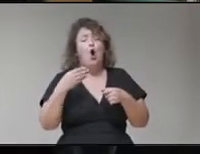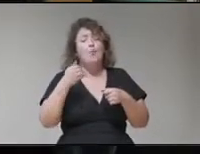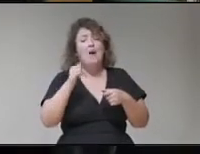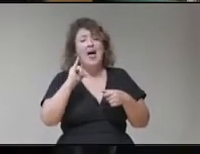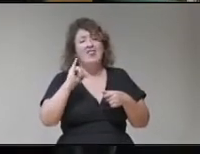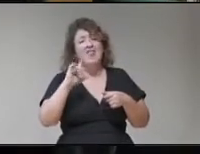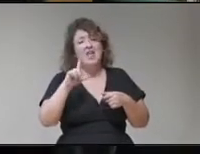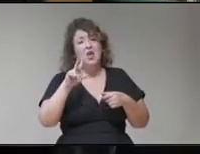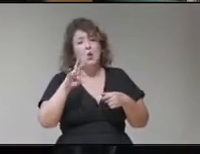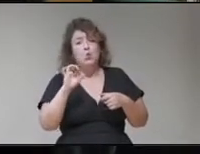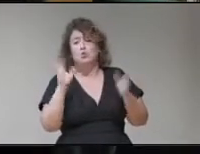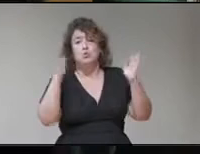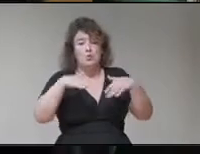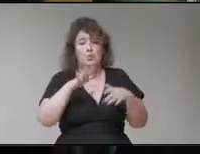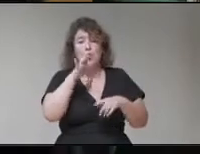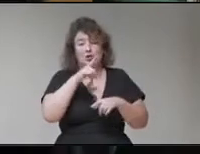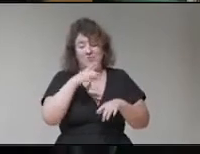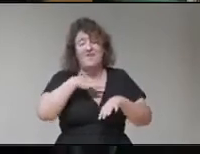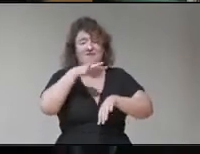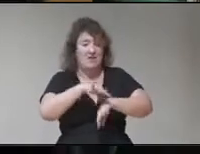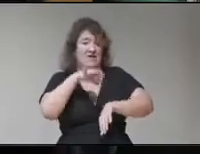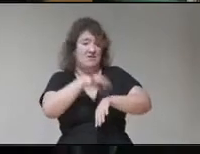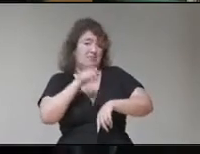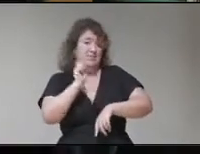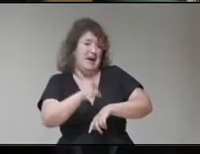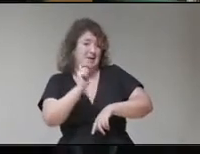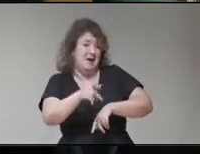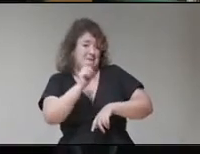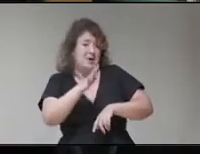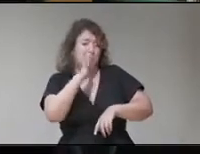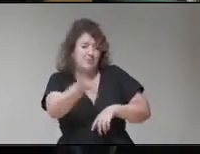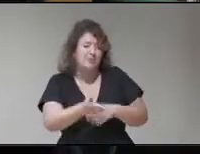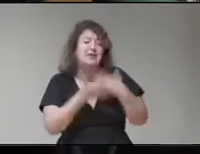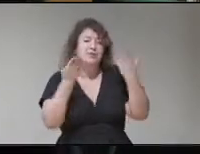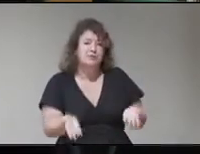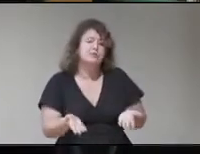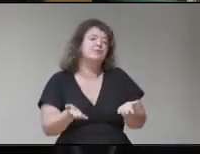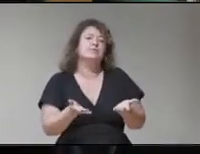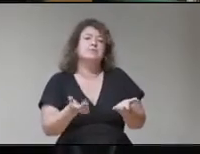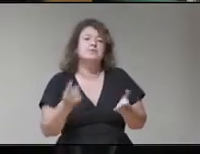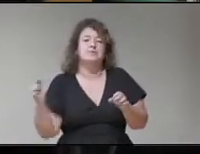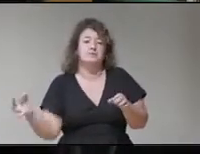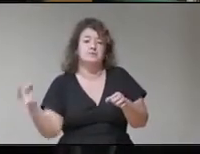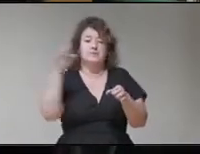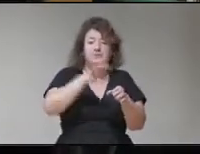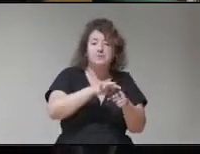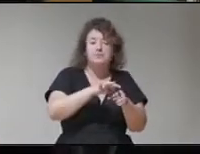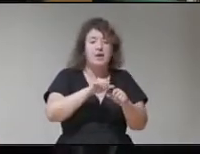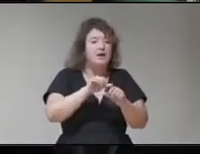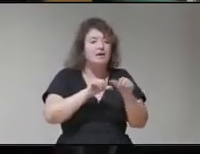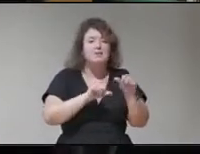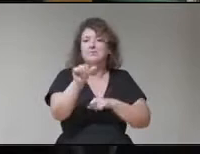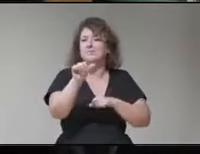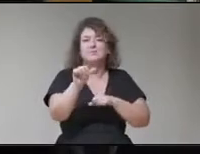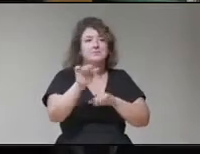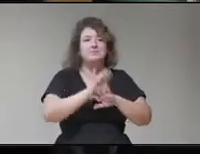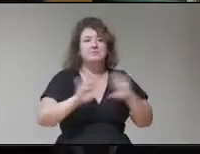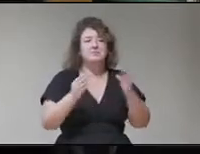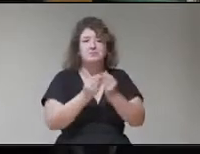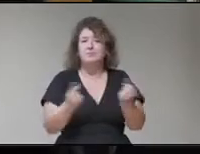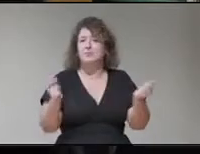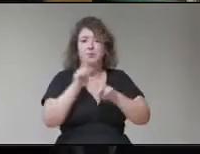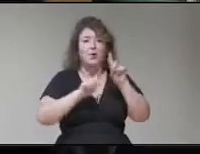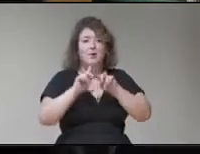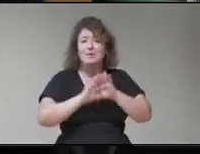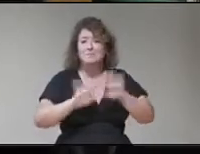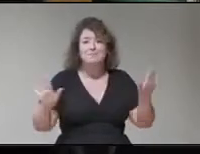tenían el cuadro patológico. De tal manera que se les implantó crispatus, a partir de ese momento dejaron de tener ningún